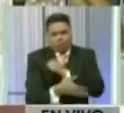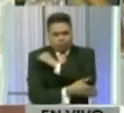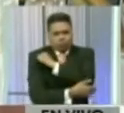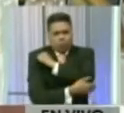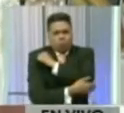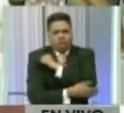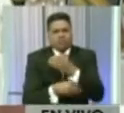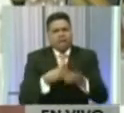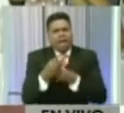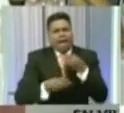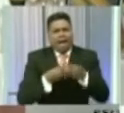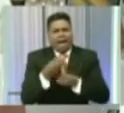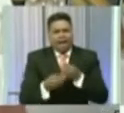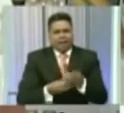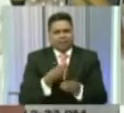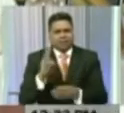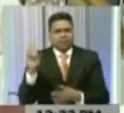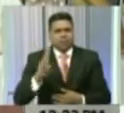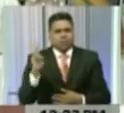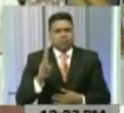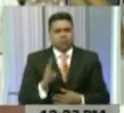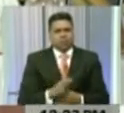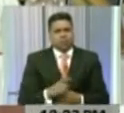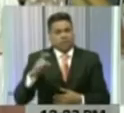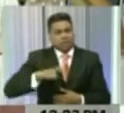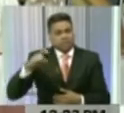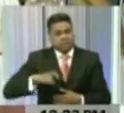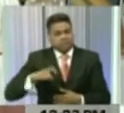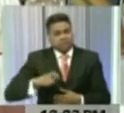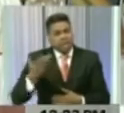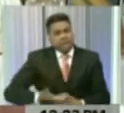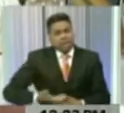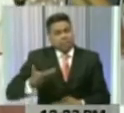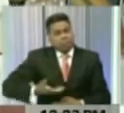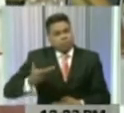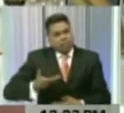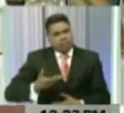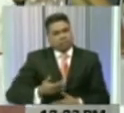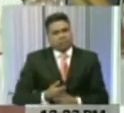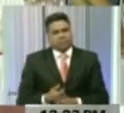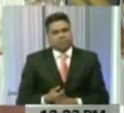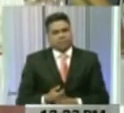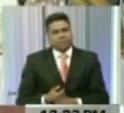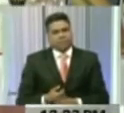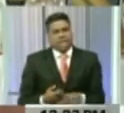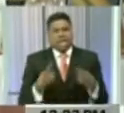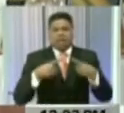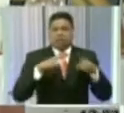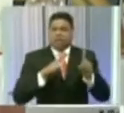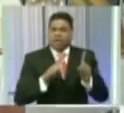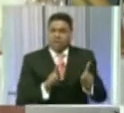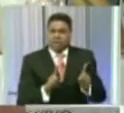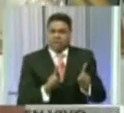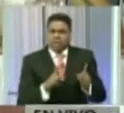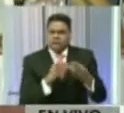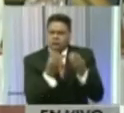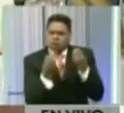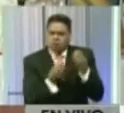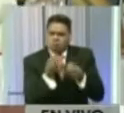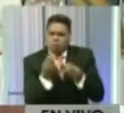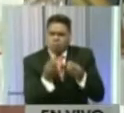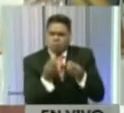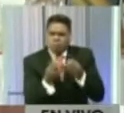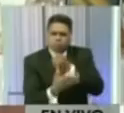que son de uso excepcional, pero que son las más importantes, simplemente la diferencia está en un aditamento que le da